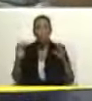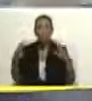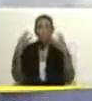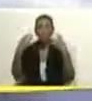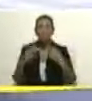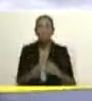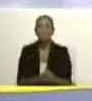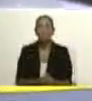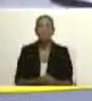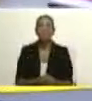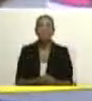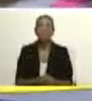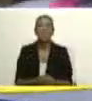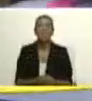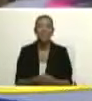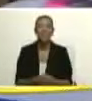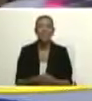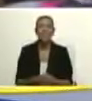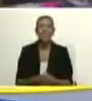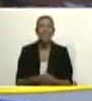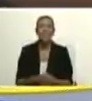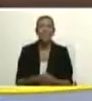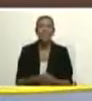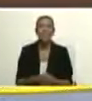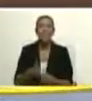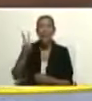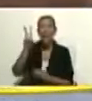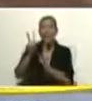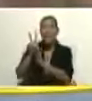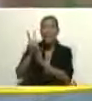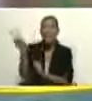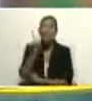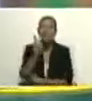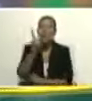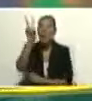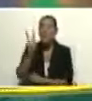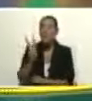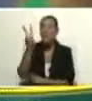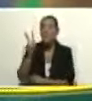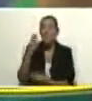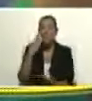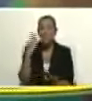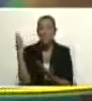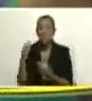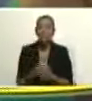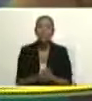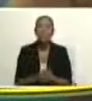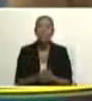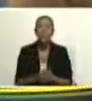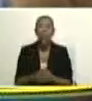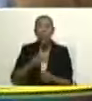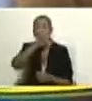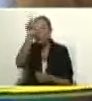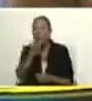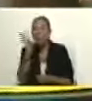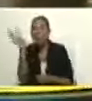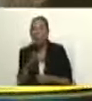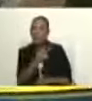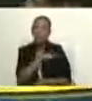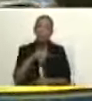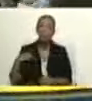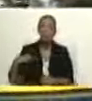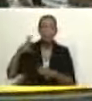Pongan la mano así. ¿Ah? La B de la Victoria, la B de Venezuela. Porque el Esequibo es